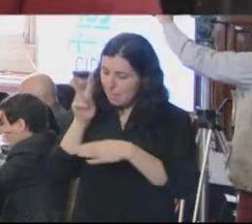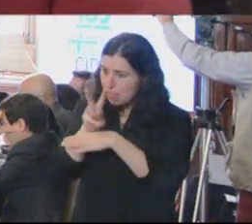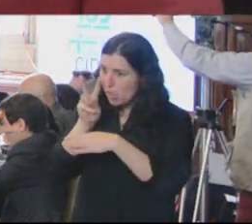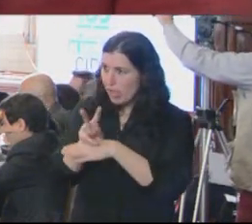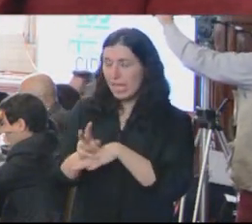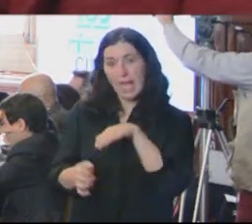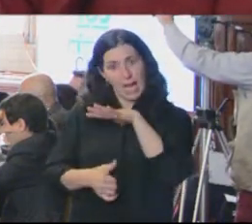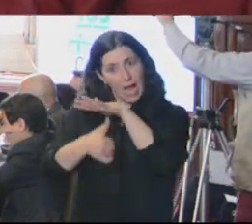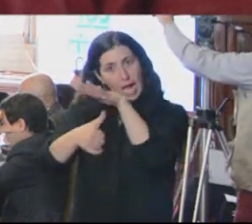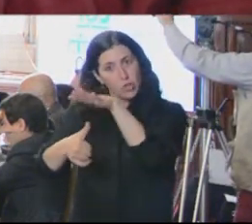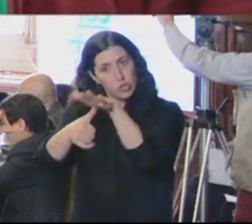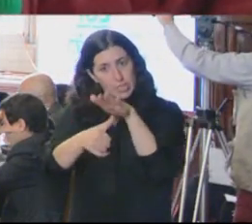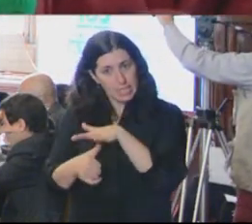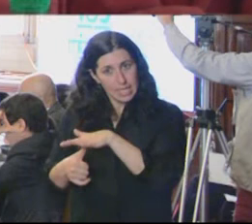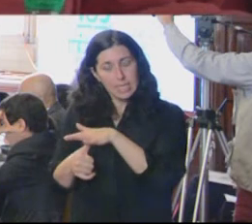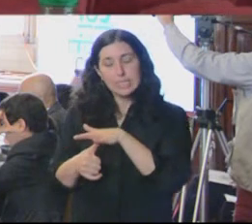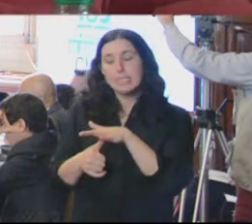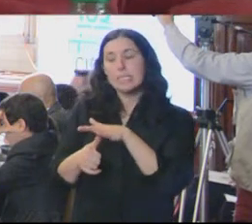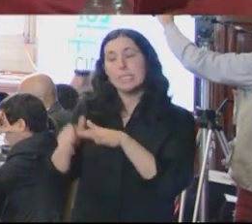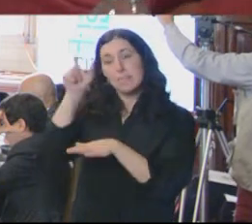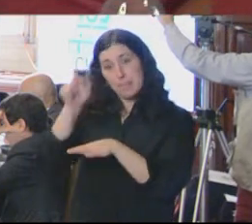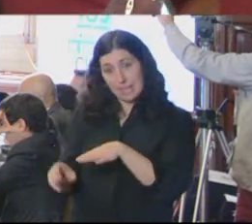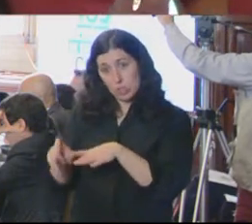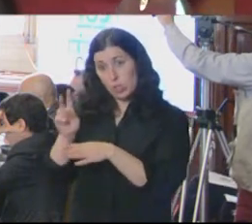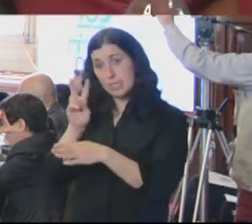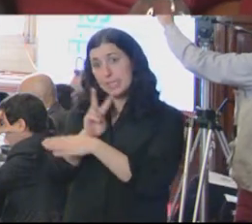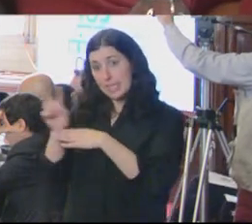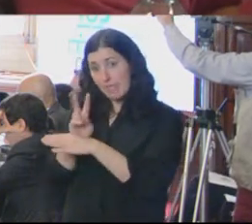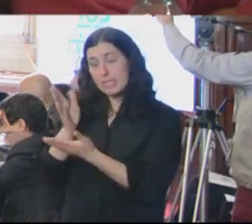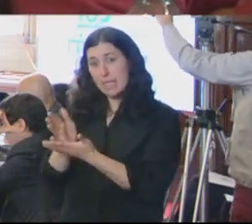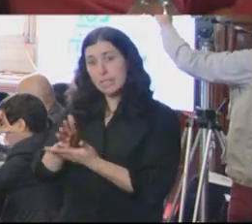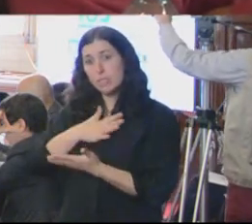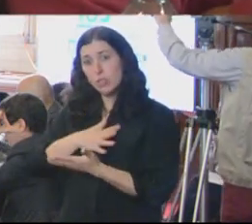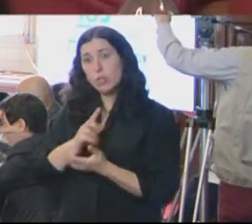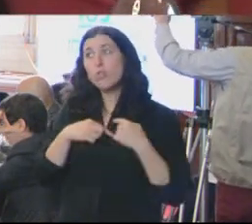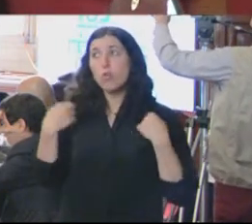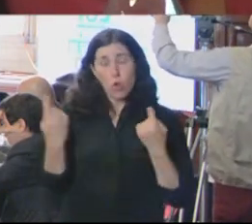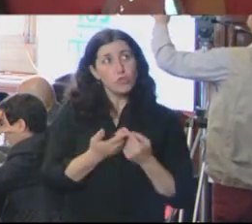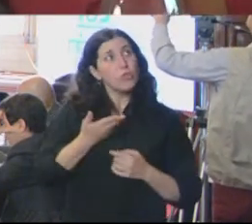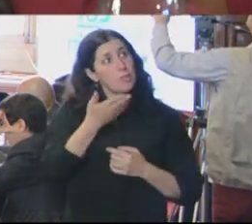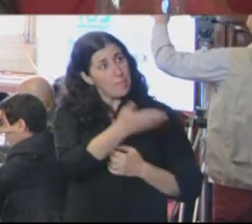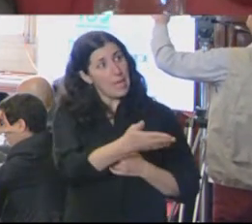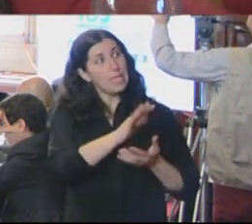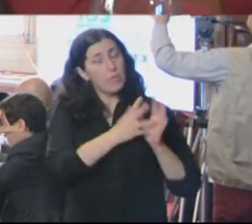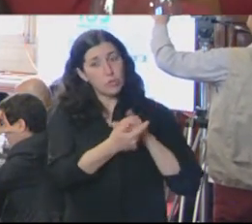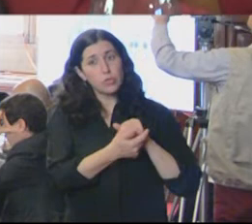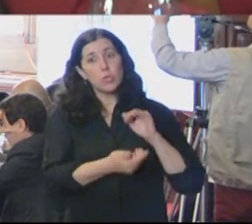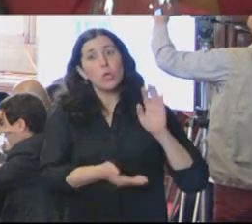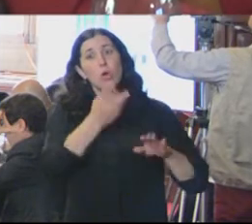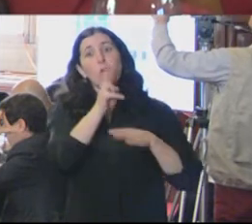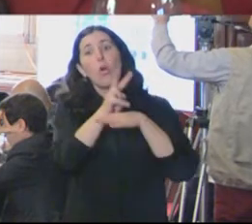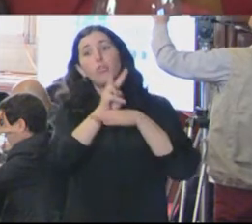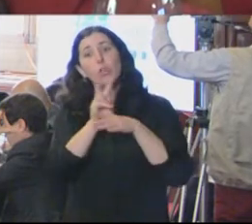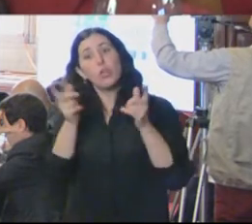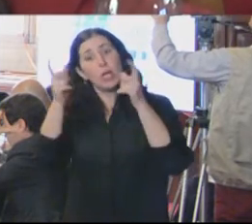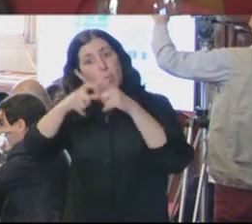nosotros solicitamos a la Comisión el control de convencionalidad con el fin de prevenir el aumento de las violaciones y homicidios selectivos y